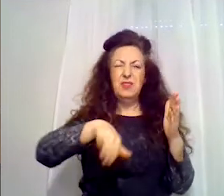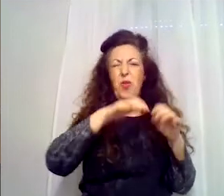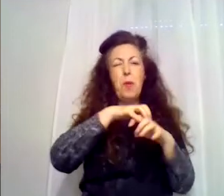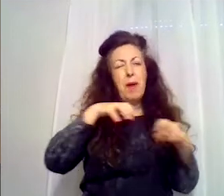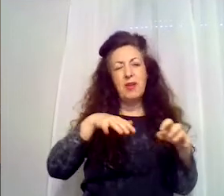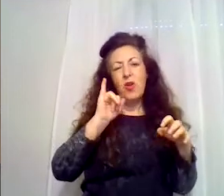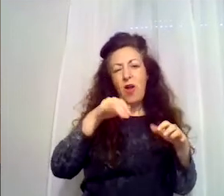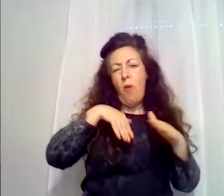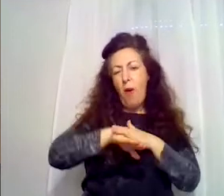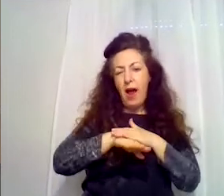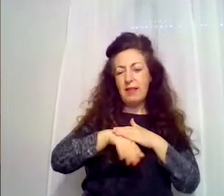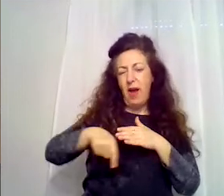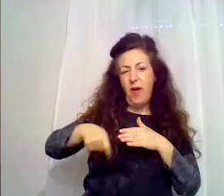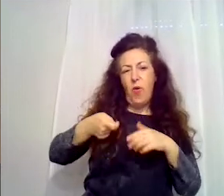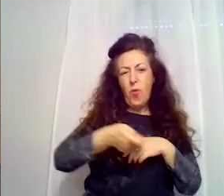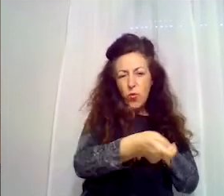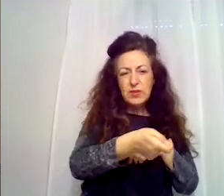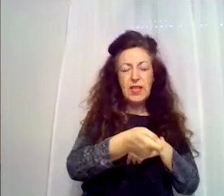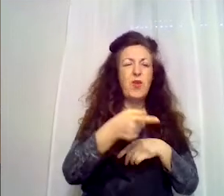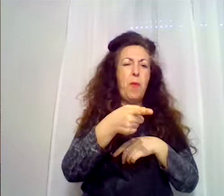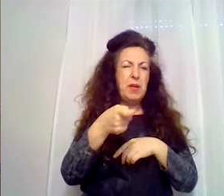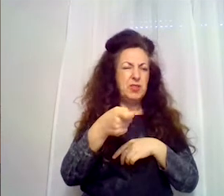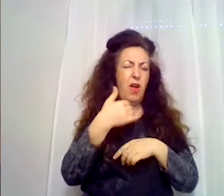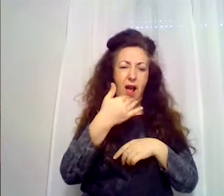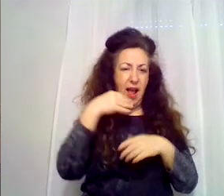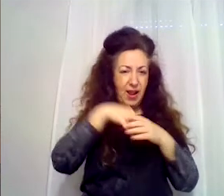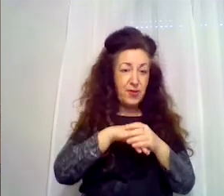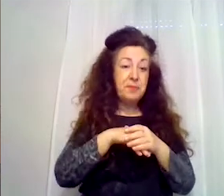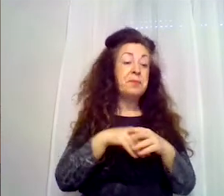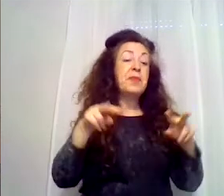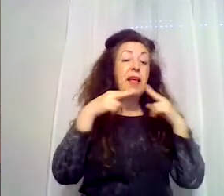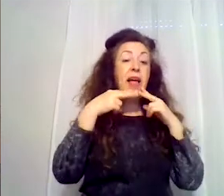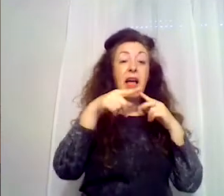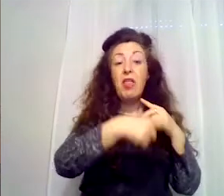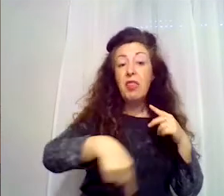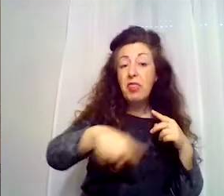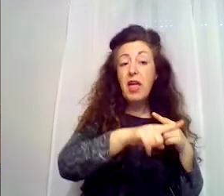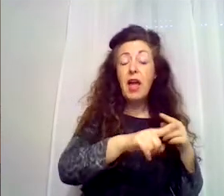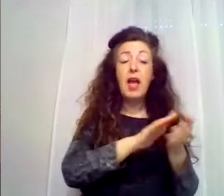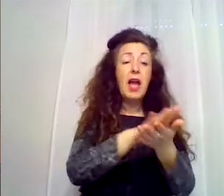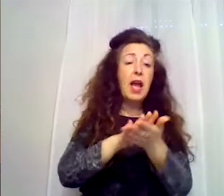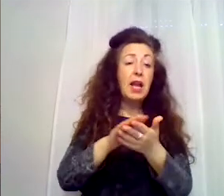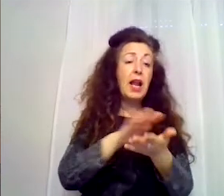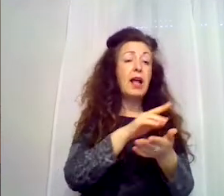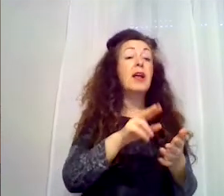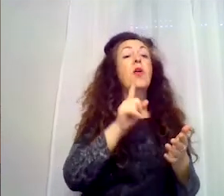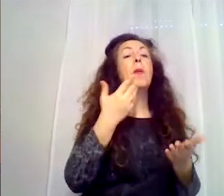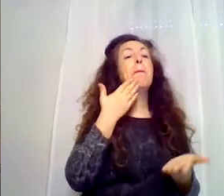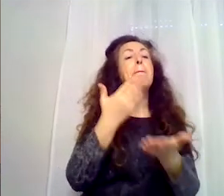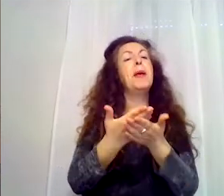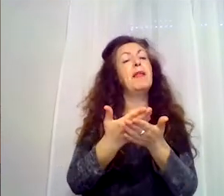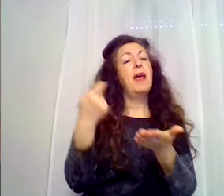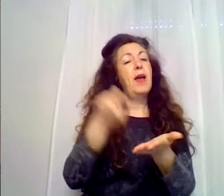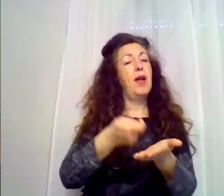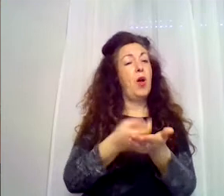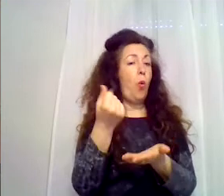Nicholas Scarce. Bueno, pues piden la cena, están cenando, están hablando. Sabemos que la